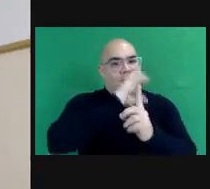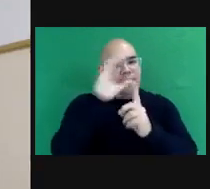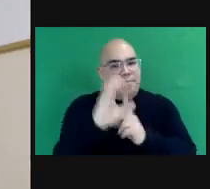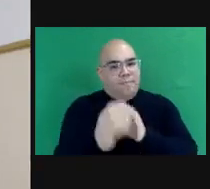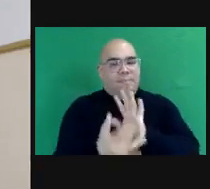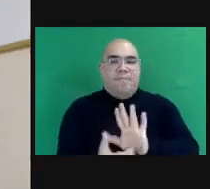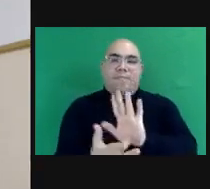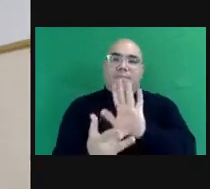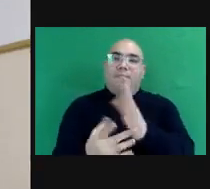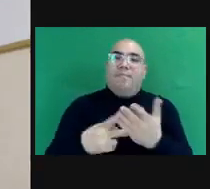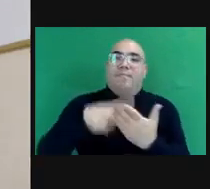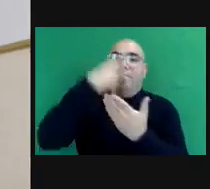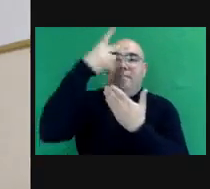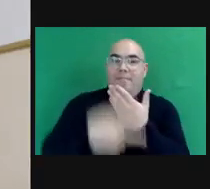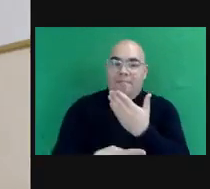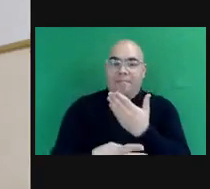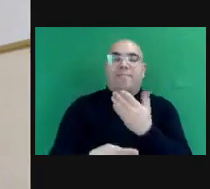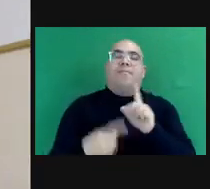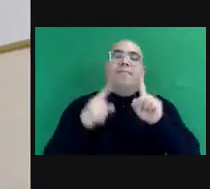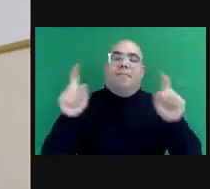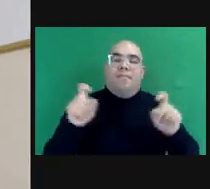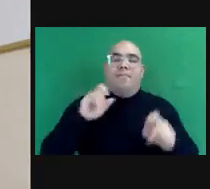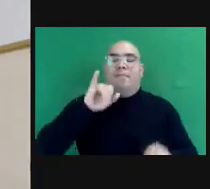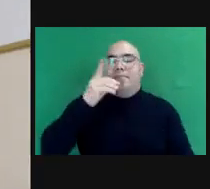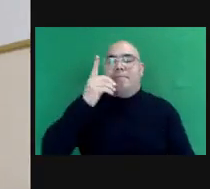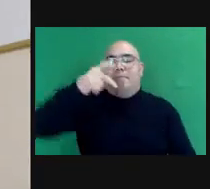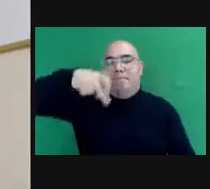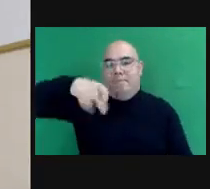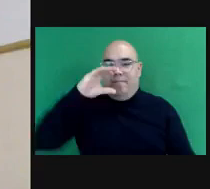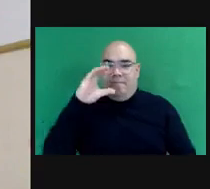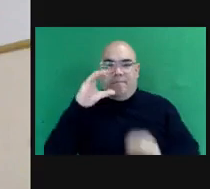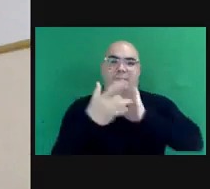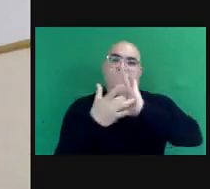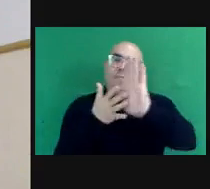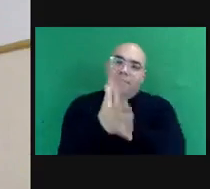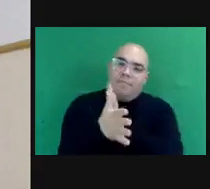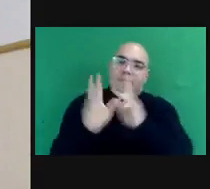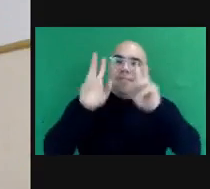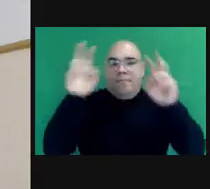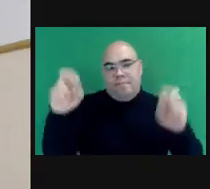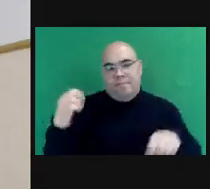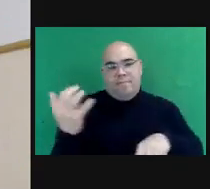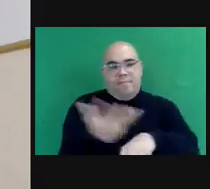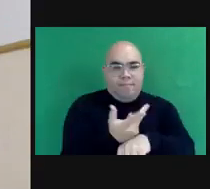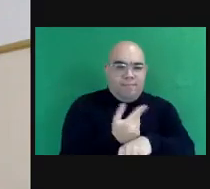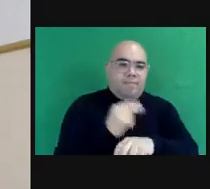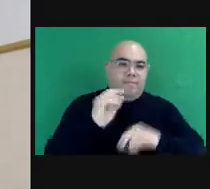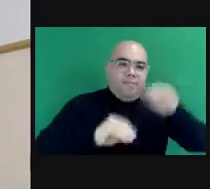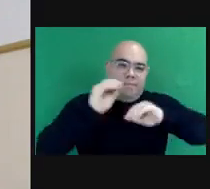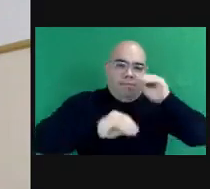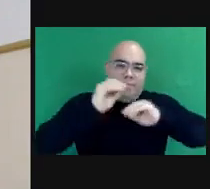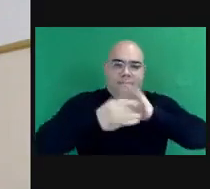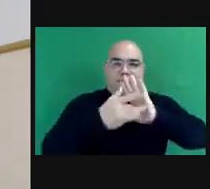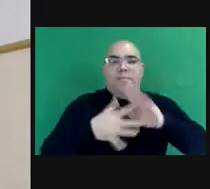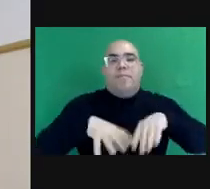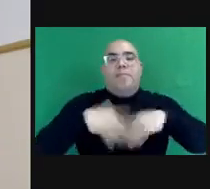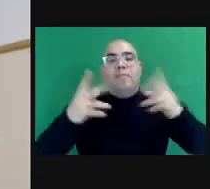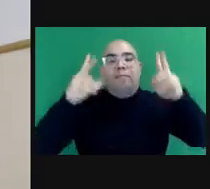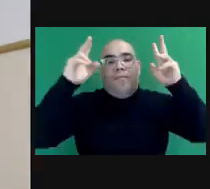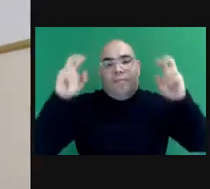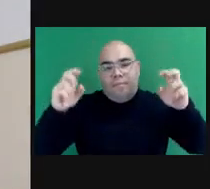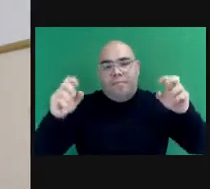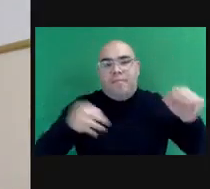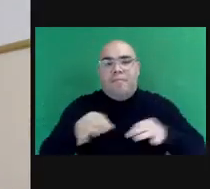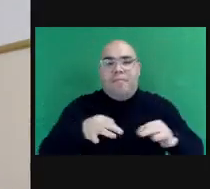proyecto que desde el IEPC buscó generar y apuntar a diálogos entre el arte urbano y el patrimonio a través de la práctica de arquitectura en